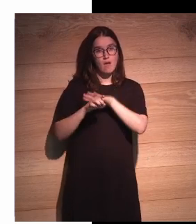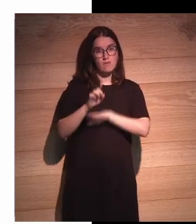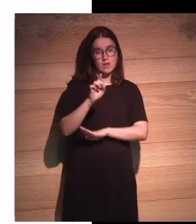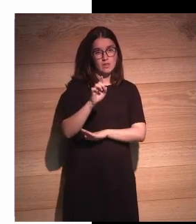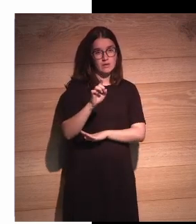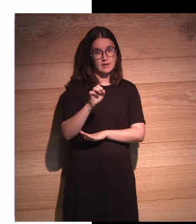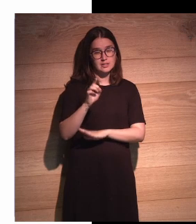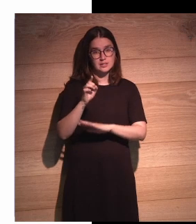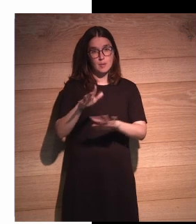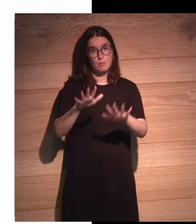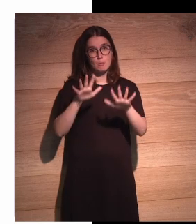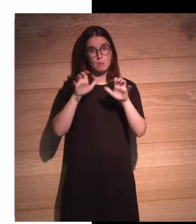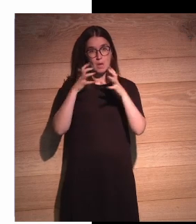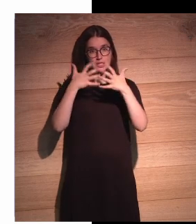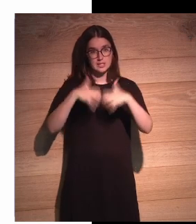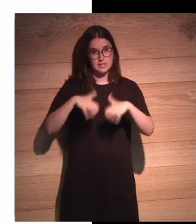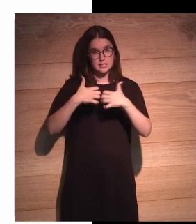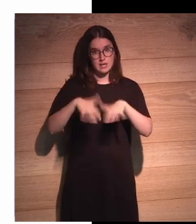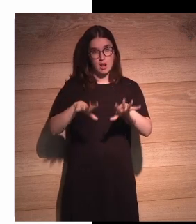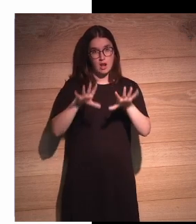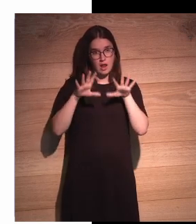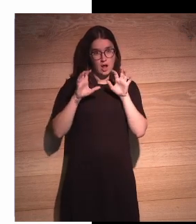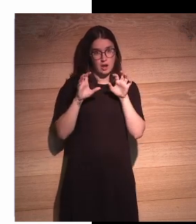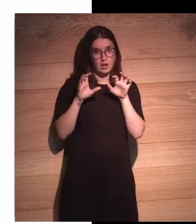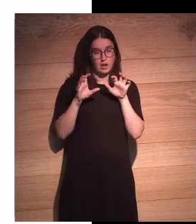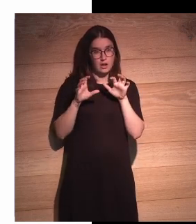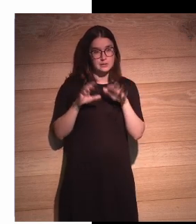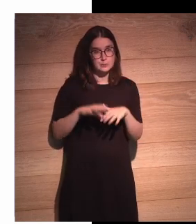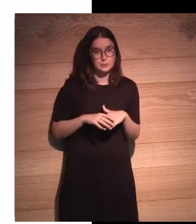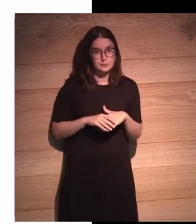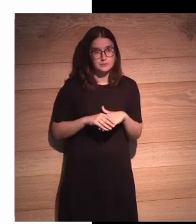en Machine Learning, en el